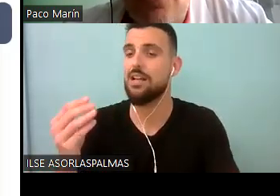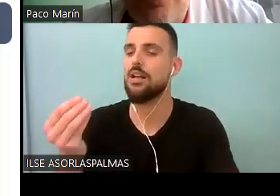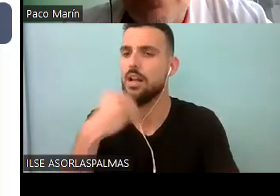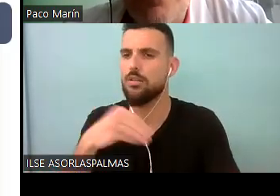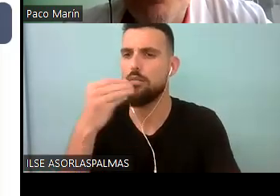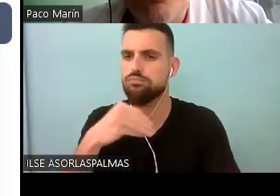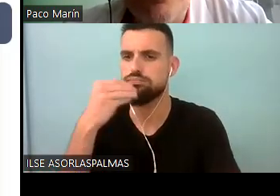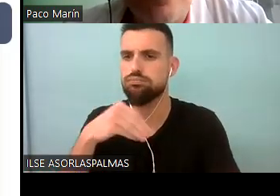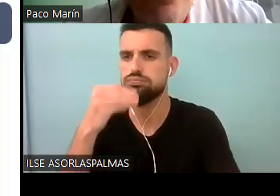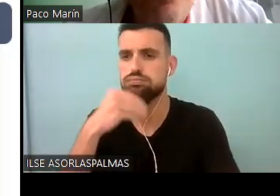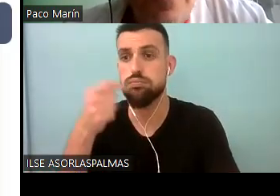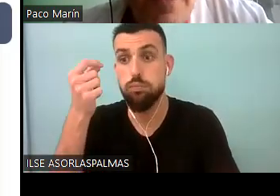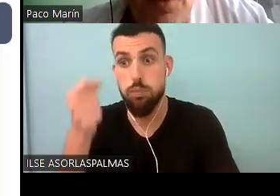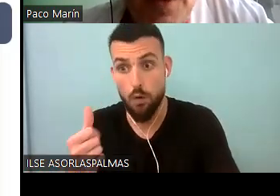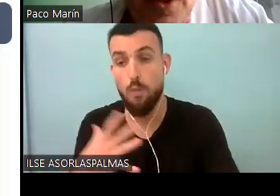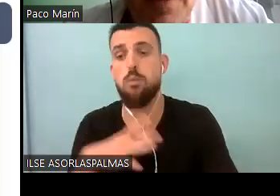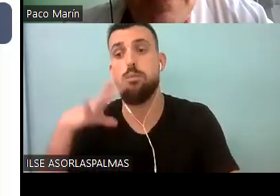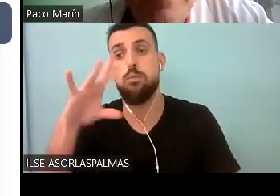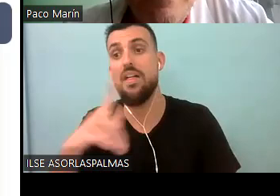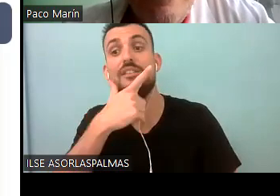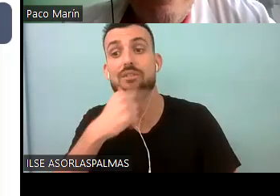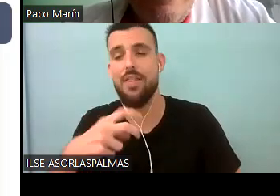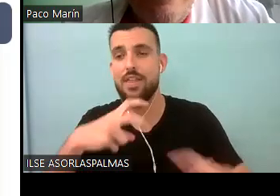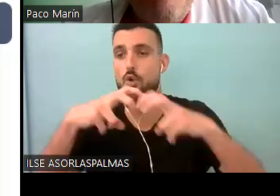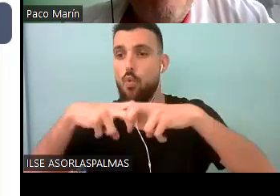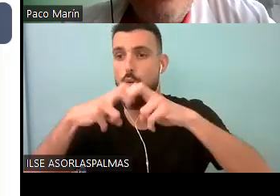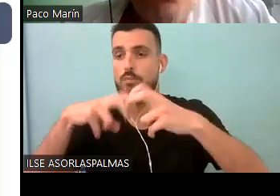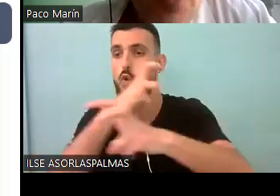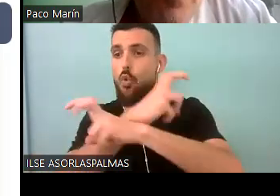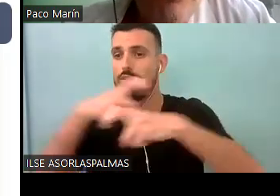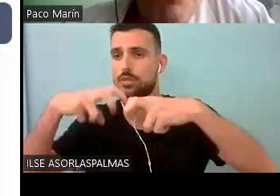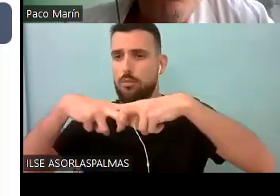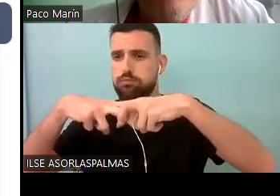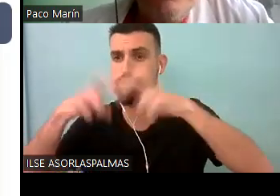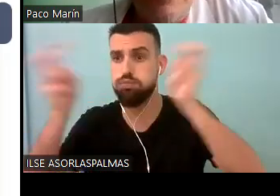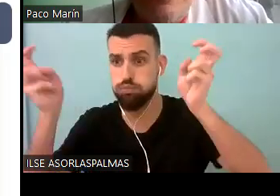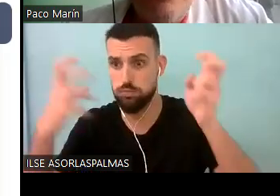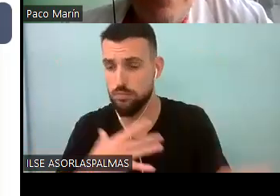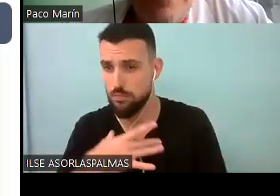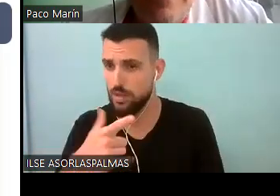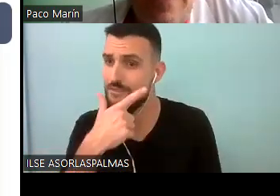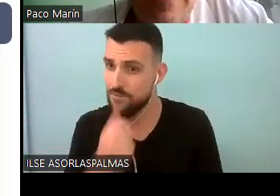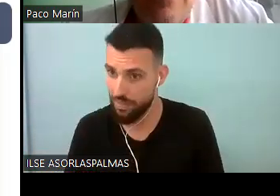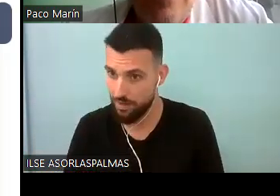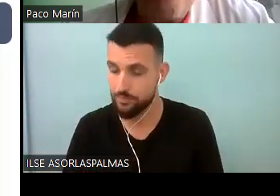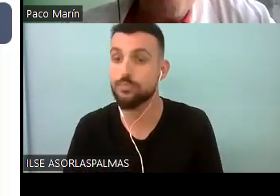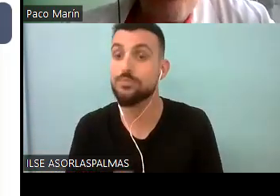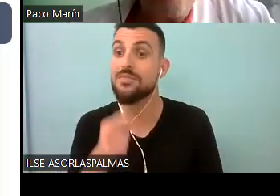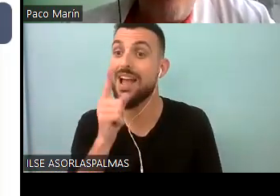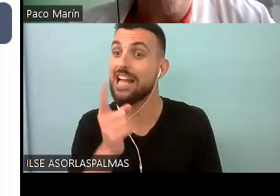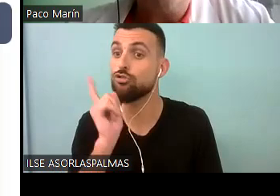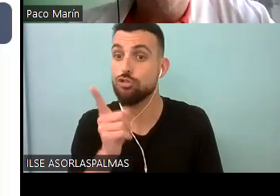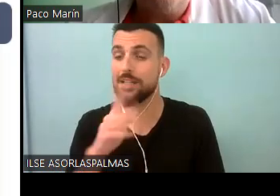mineral ósea y un aumento de riesgo de fracturas posteriormente. No es el único elemento que interfiere aquí, o sea,